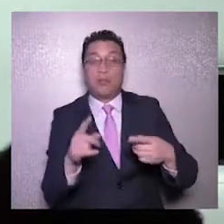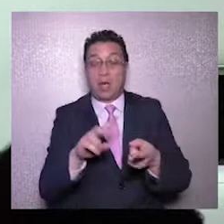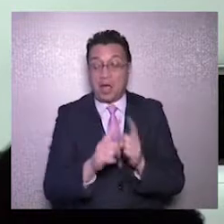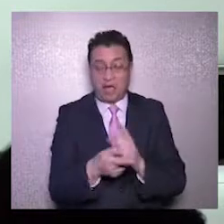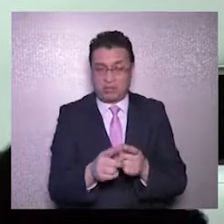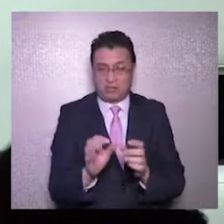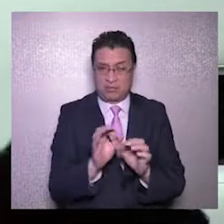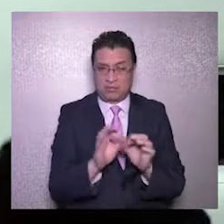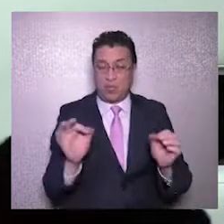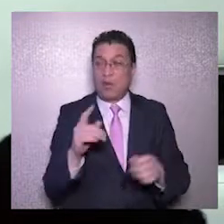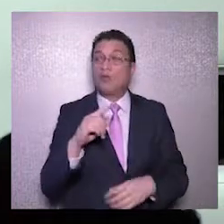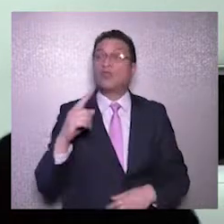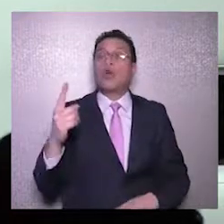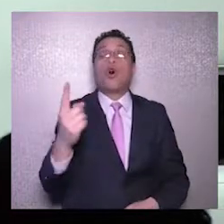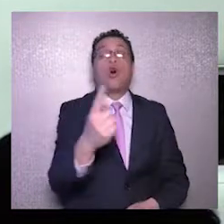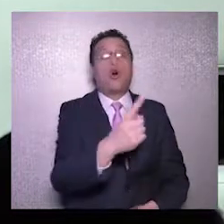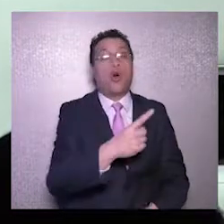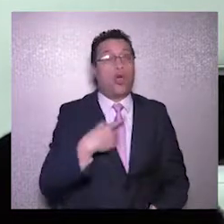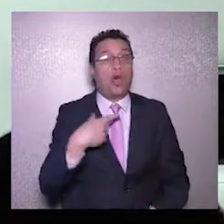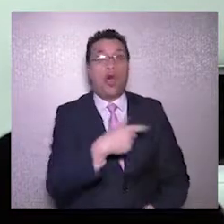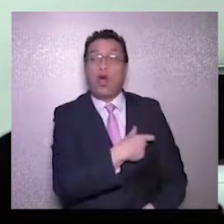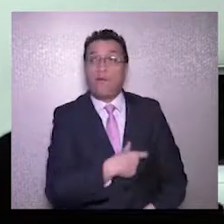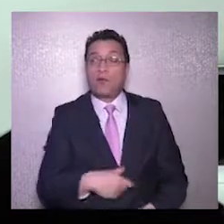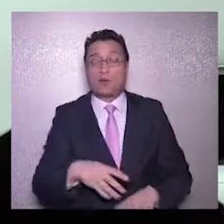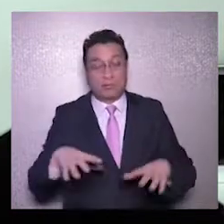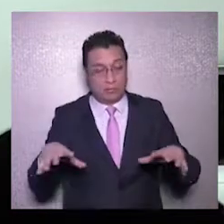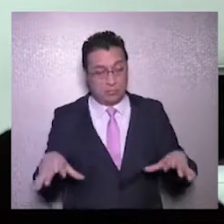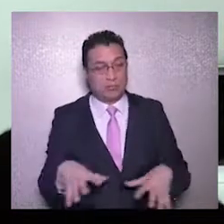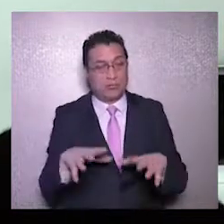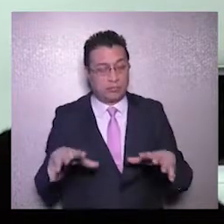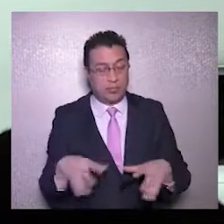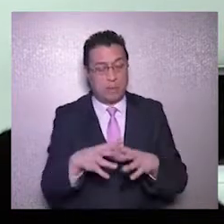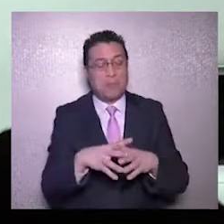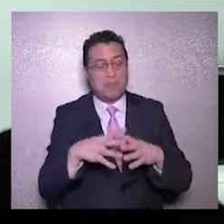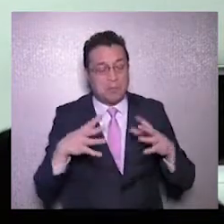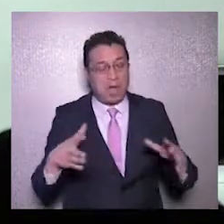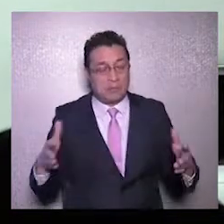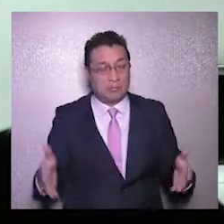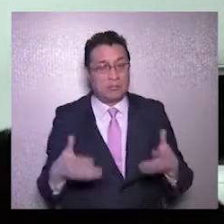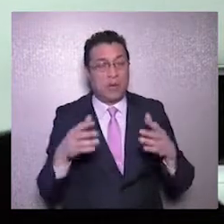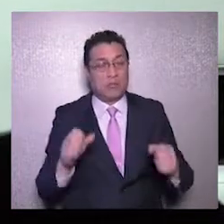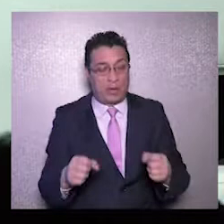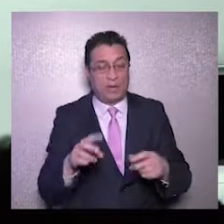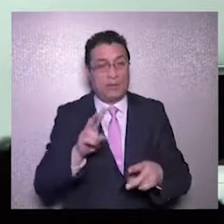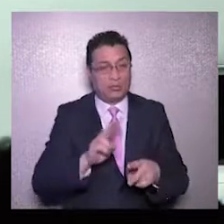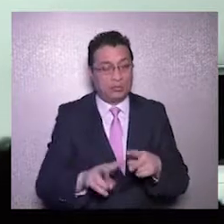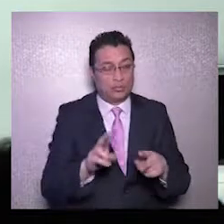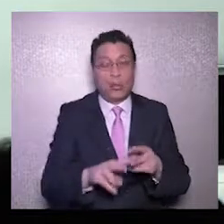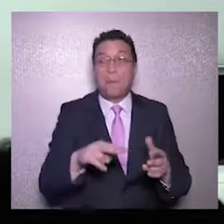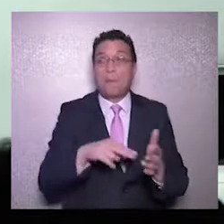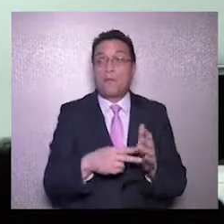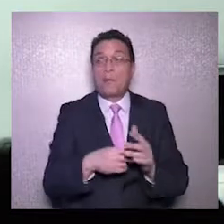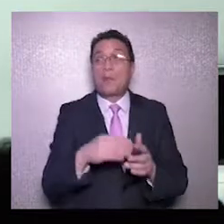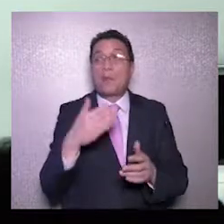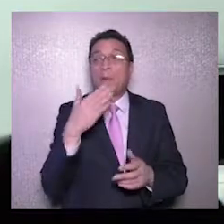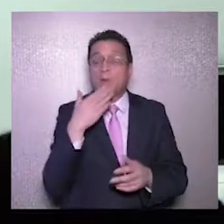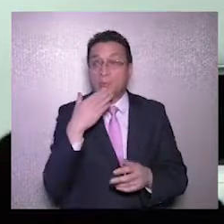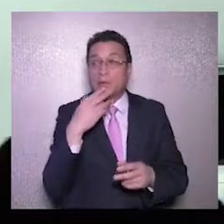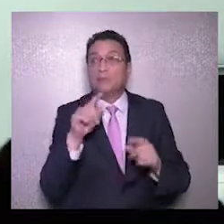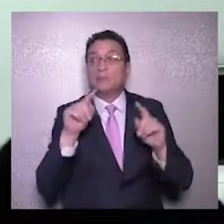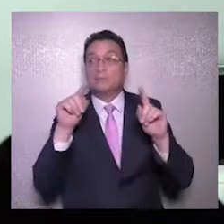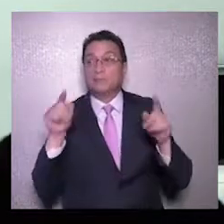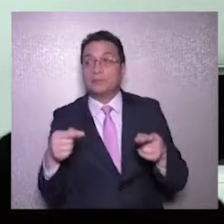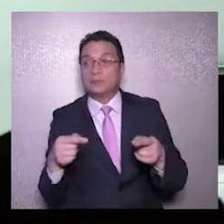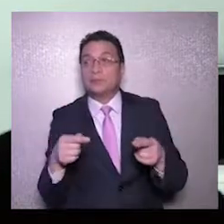puede decir de que todos los gobiernos han hecho el mayor esfuerzo de poder abordar el problema, incluyendo el paréntesis, ¿no es